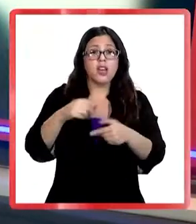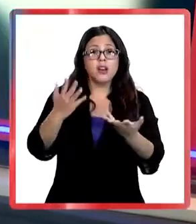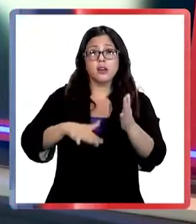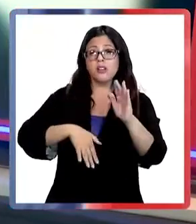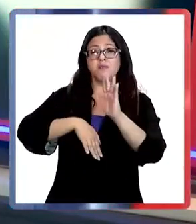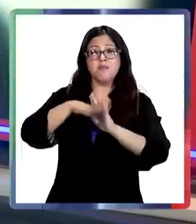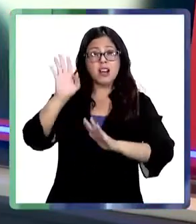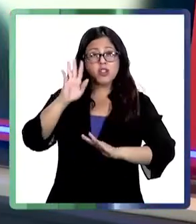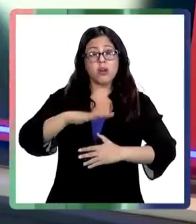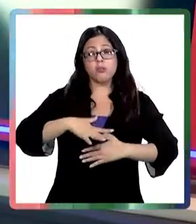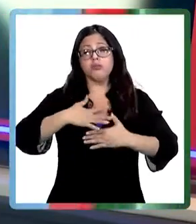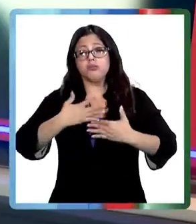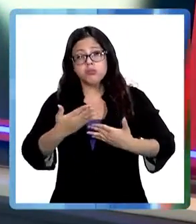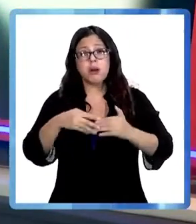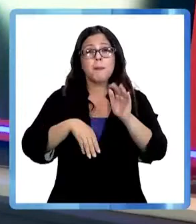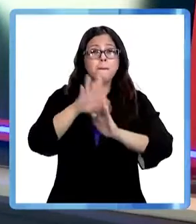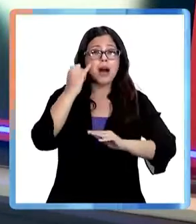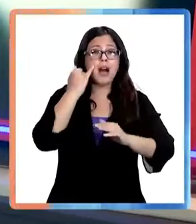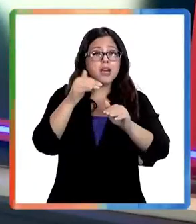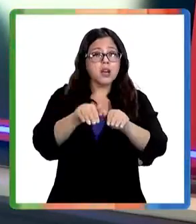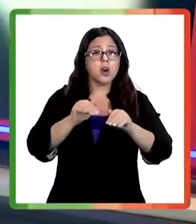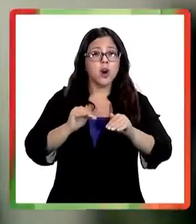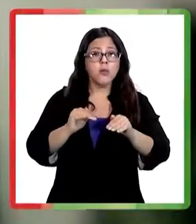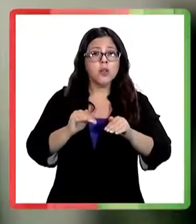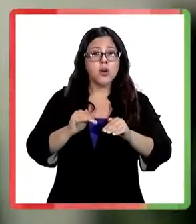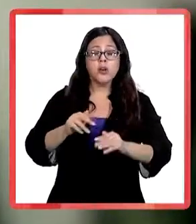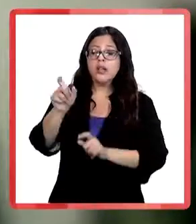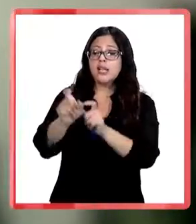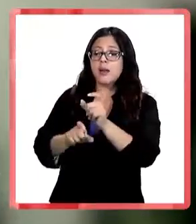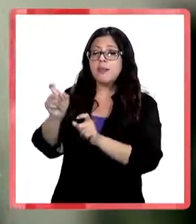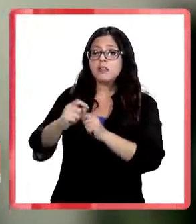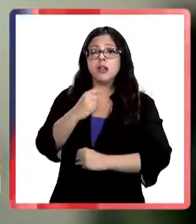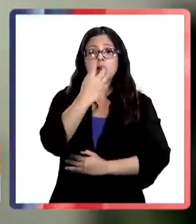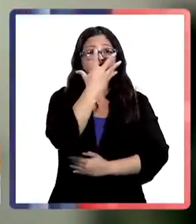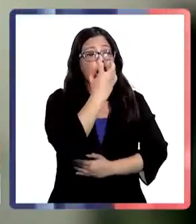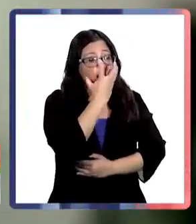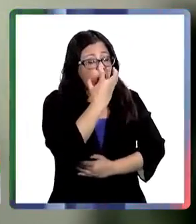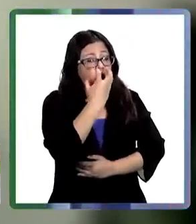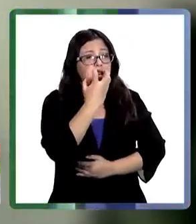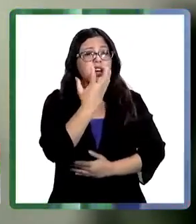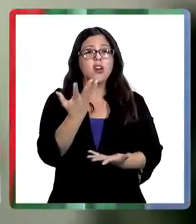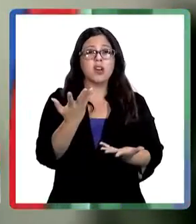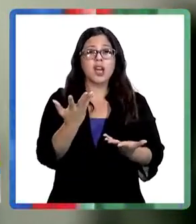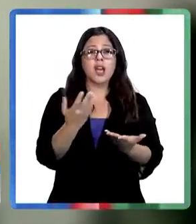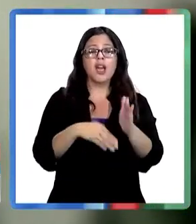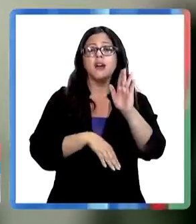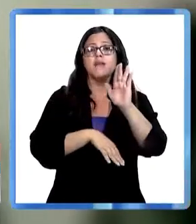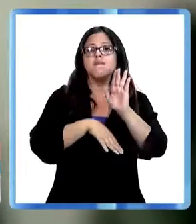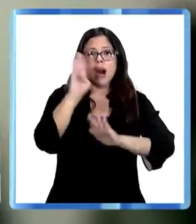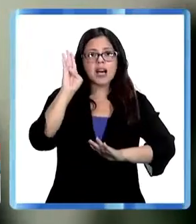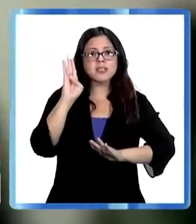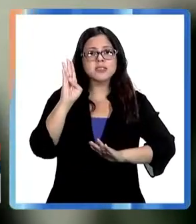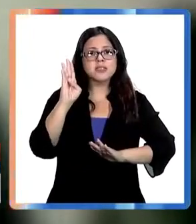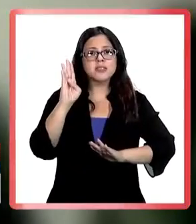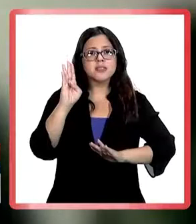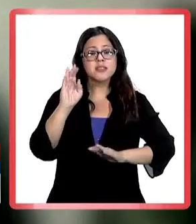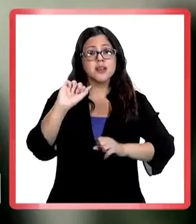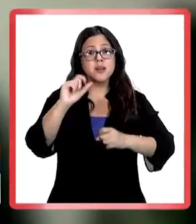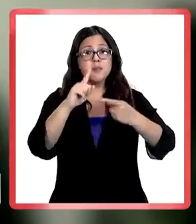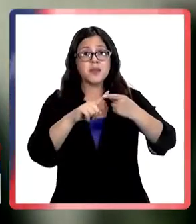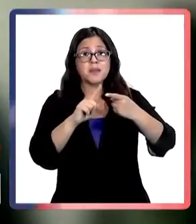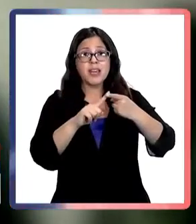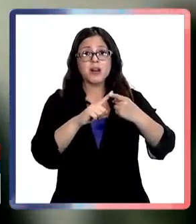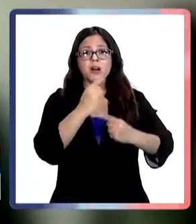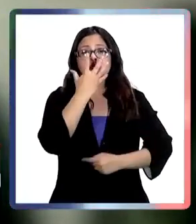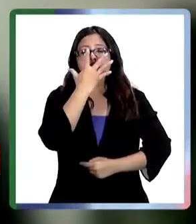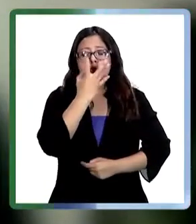mayor sintomatología? ¿Más incómodos todavía? Los alérgicos son mucho más intensos en su sintomatología. Primero